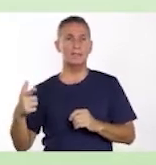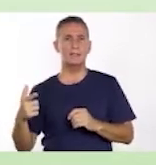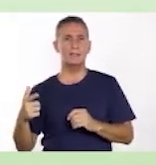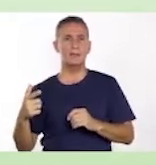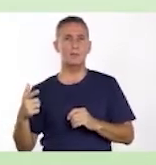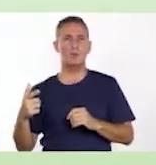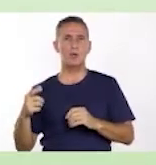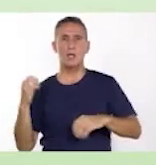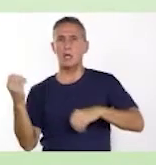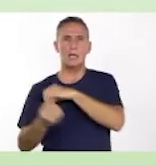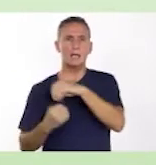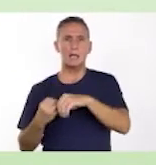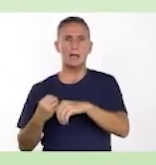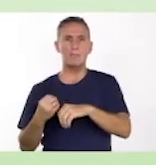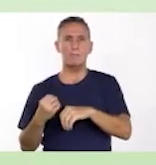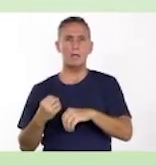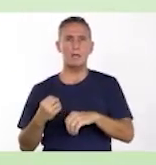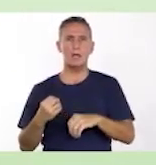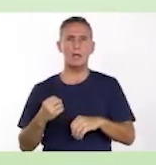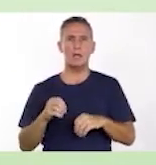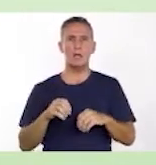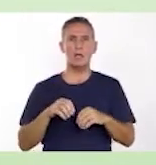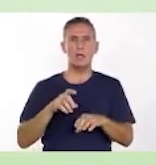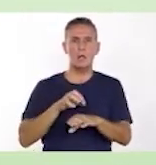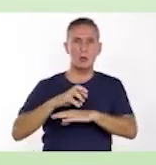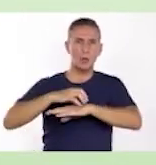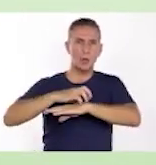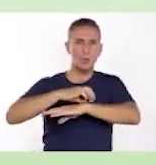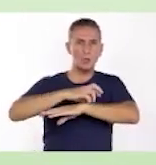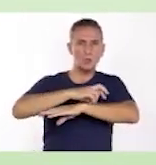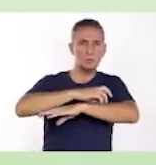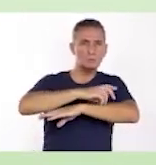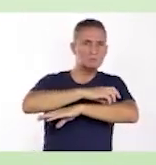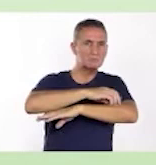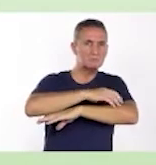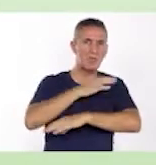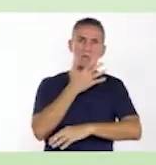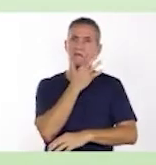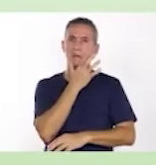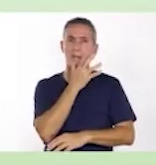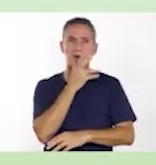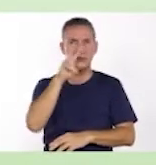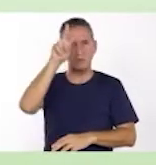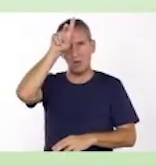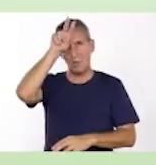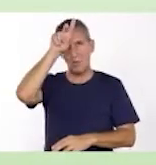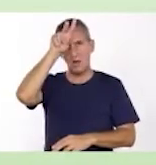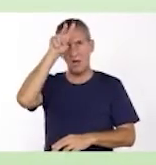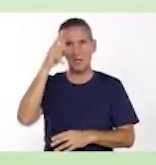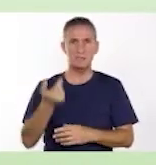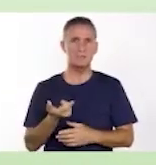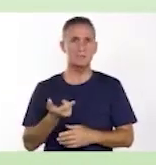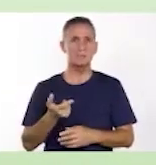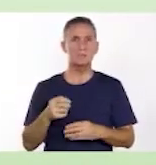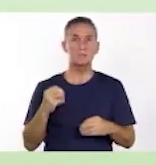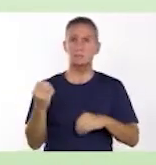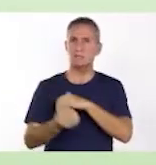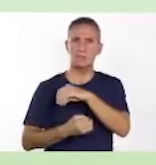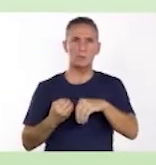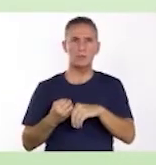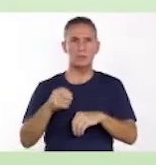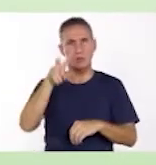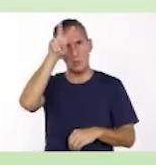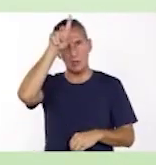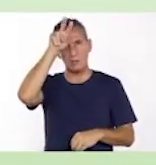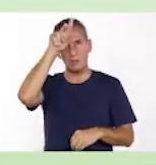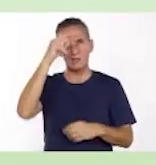insecto. No sabemos, es un insecto, no sabemos si, bueno, muchos dicen que si es un cucarachón y demás, pero se convierte